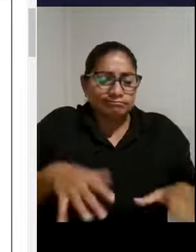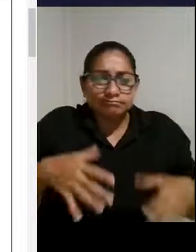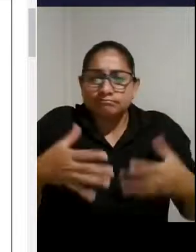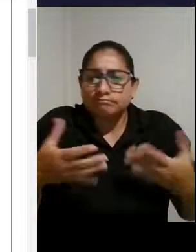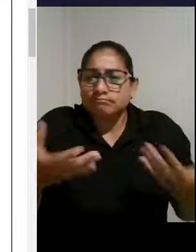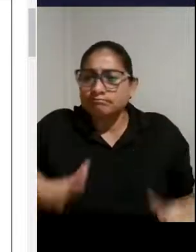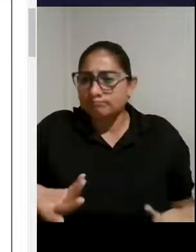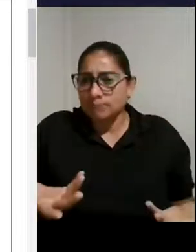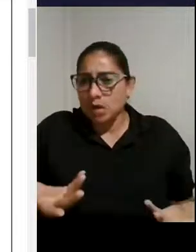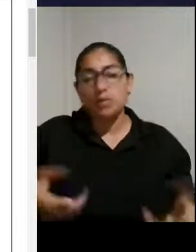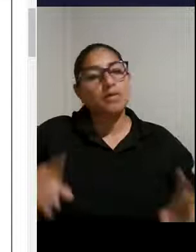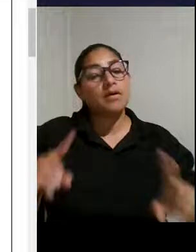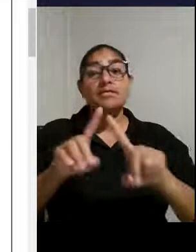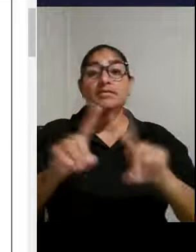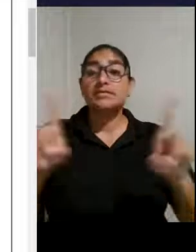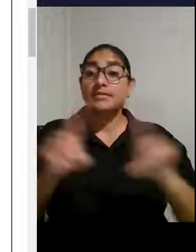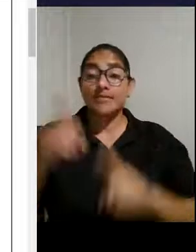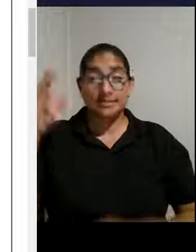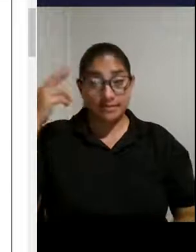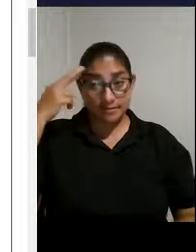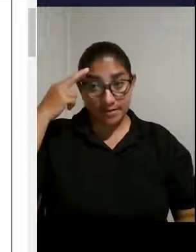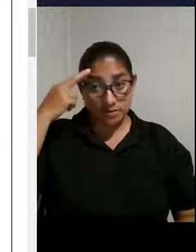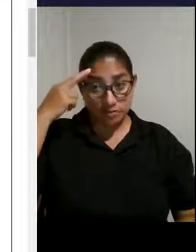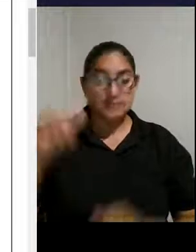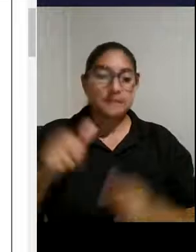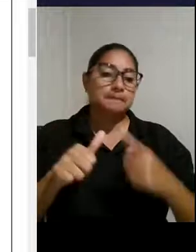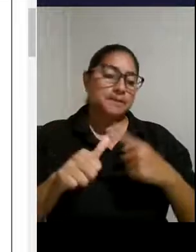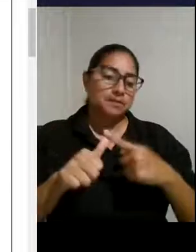Por muchos factores, podría ser que cuando usted